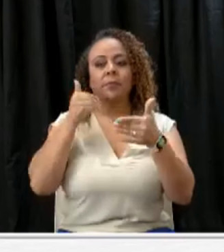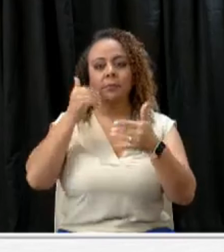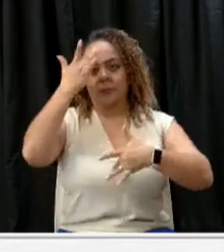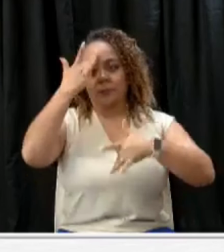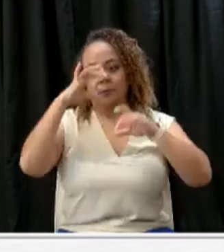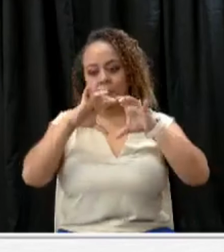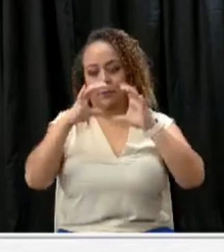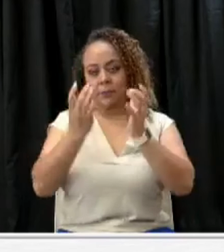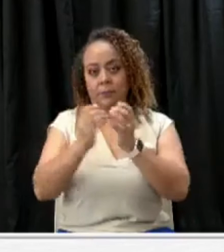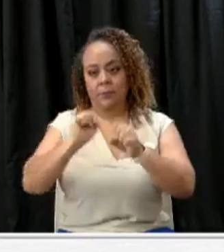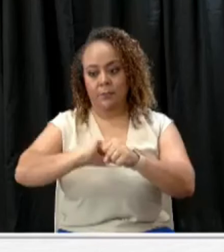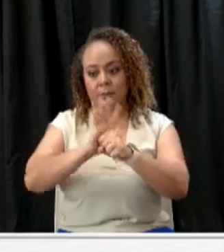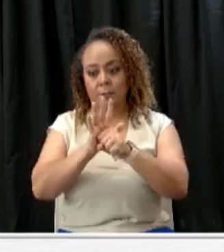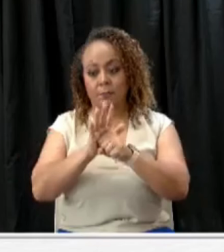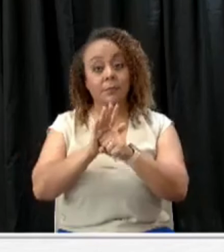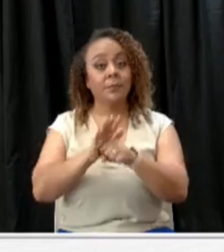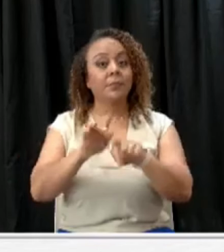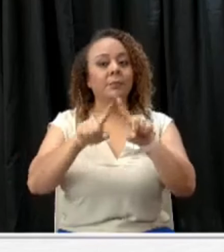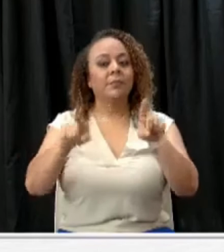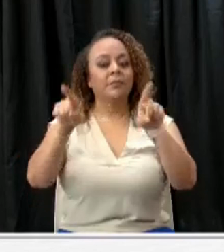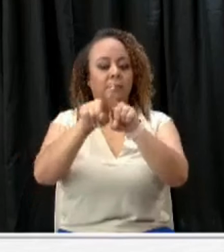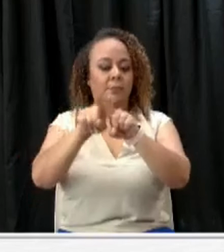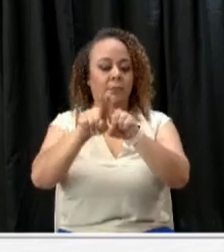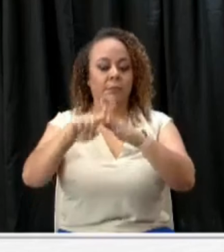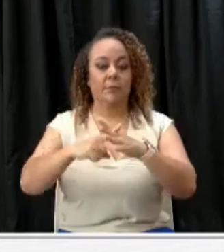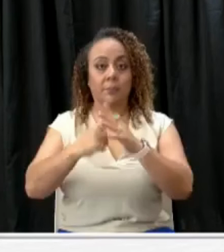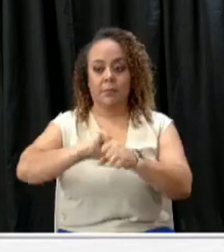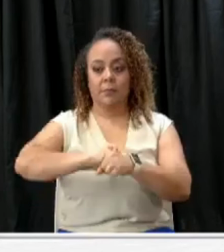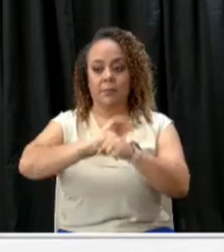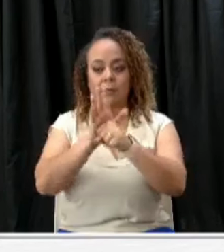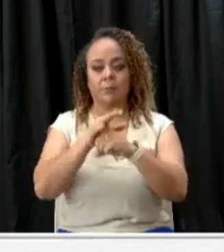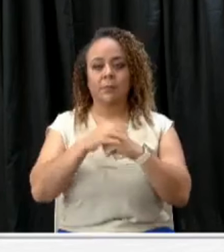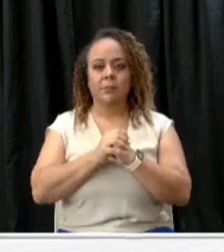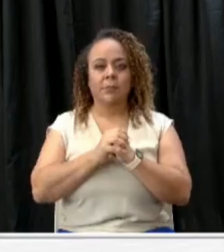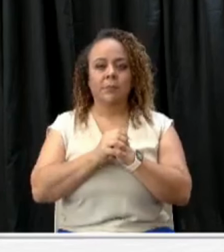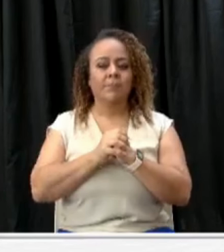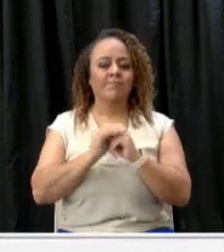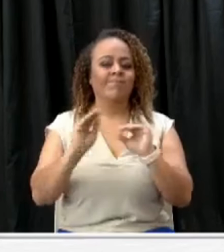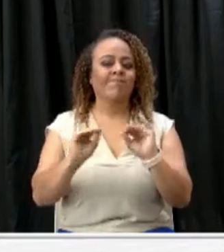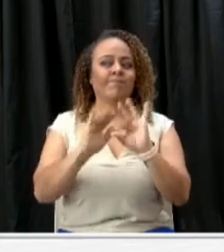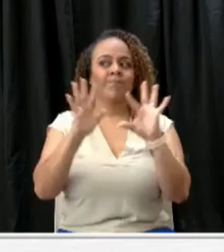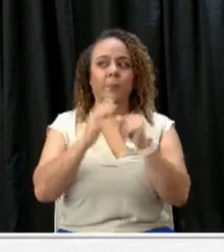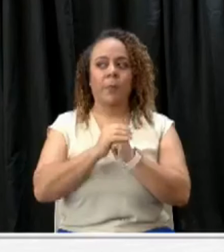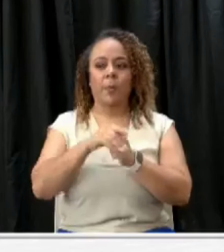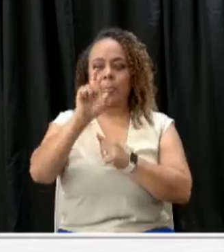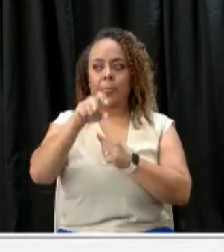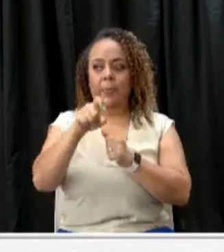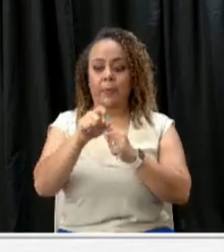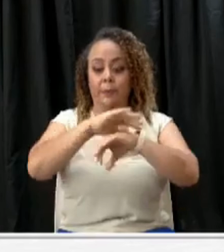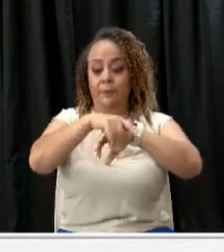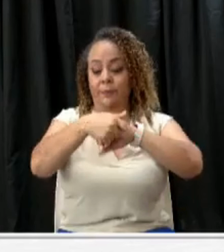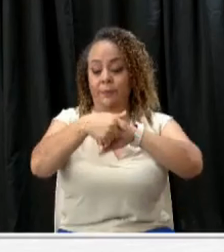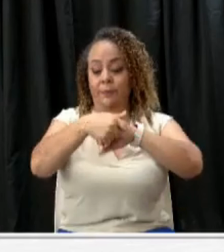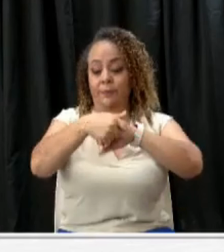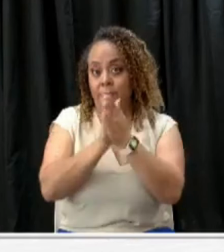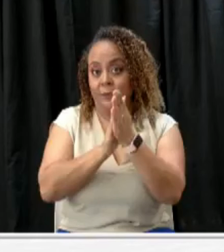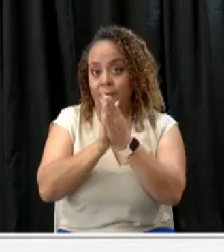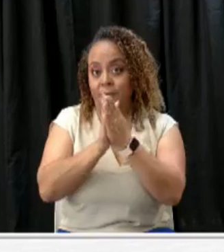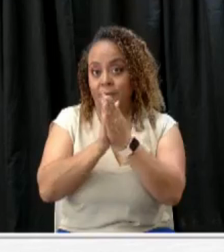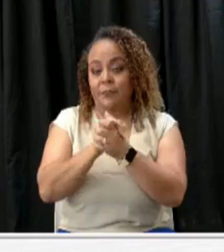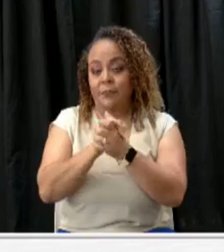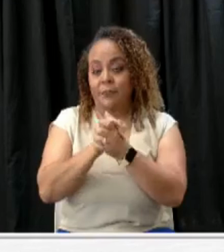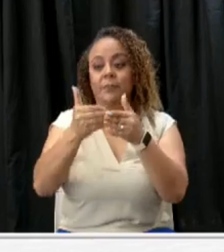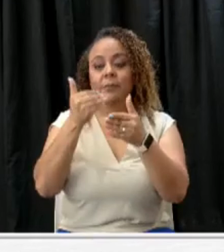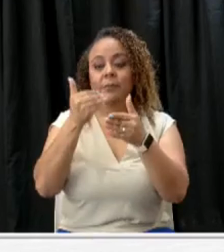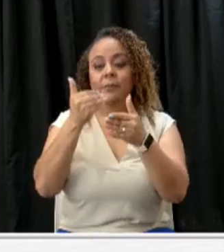pandemia del COVID, pero también a partir del COVID ha sido tan evidente la necesidad del lavado de manos antes de